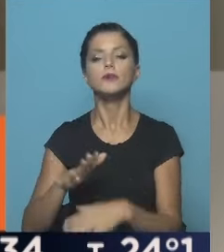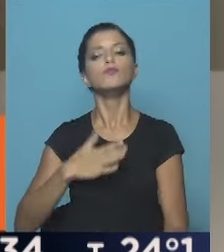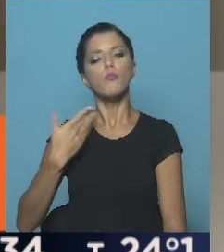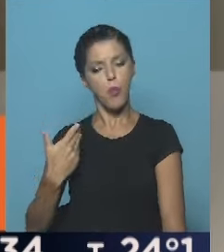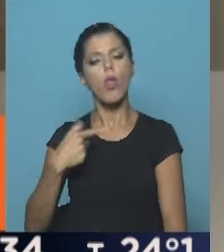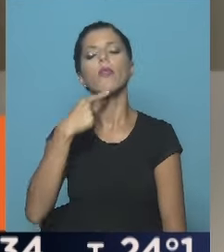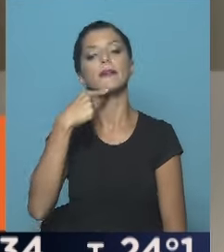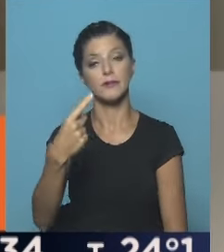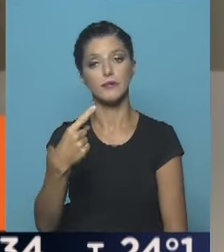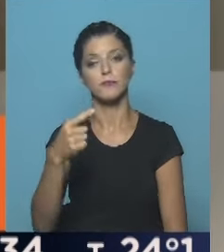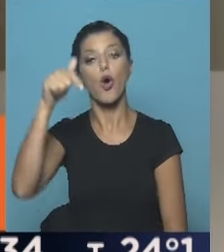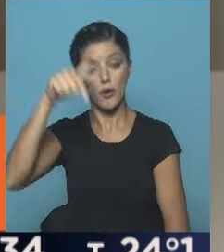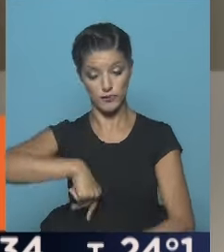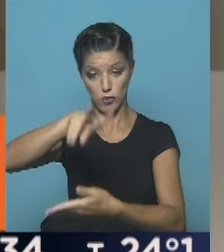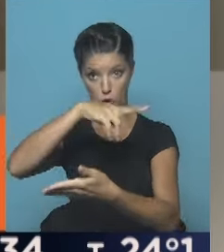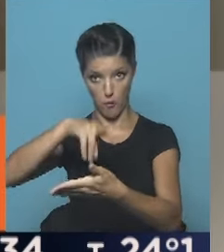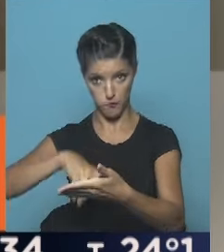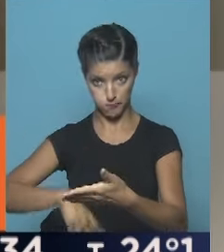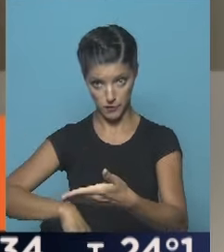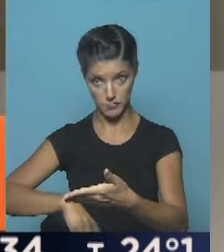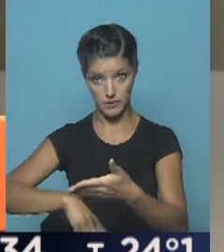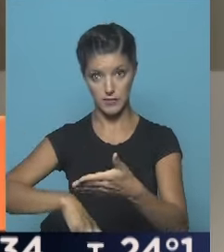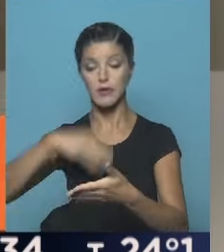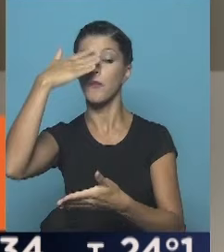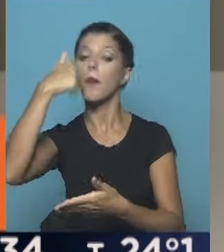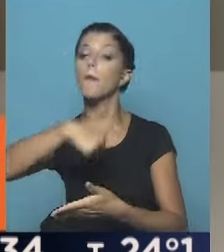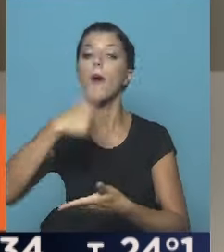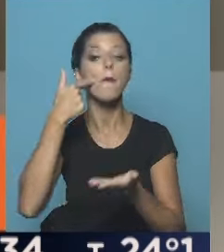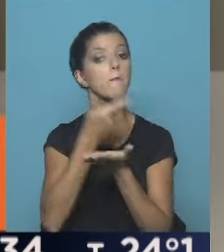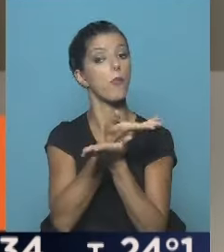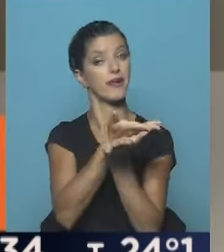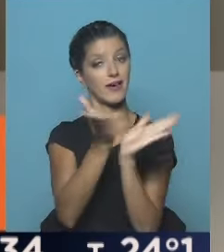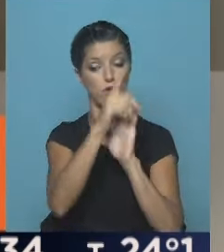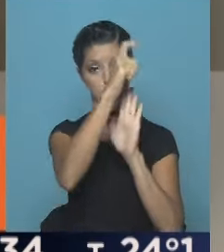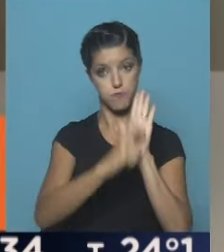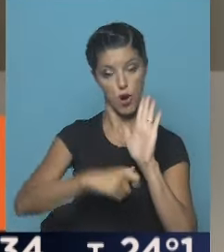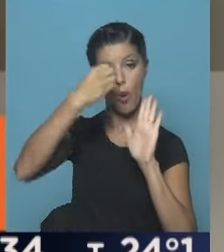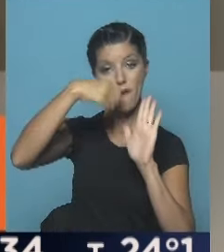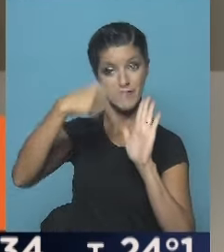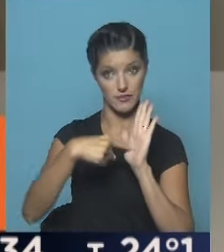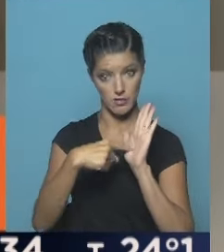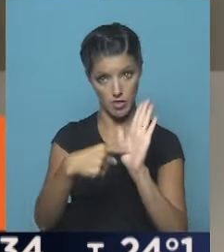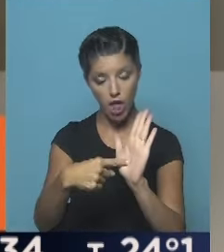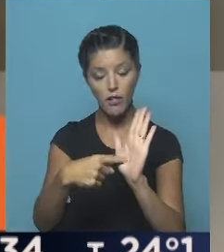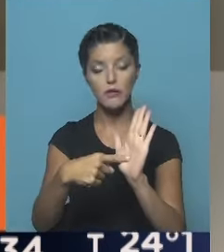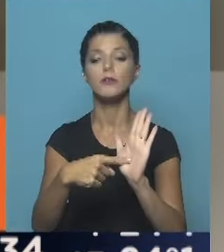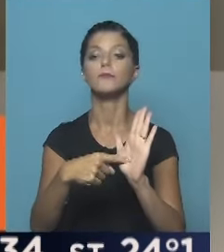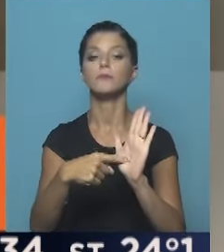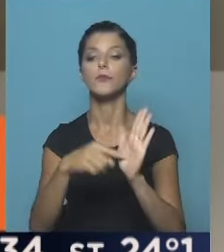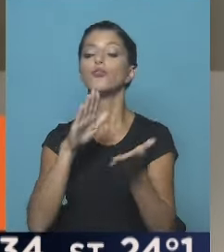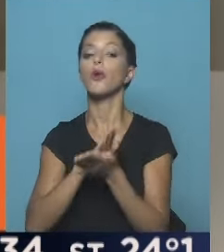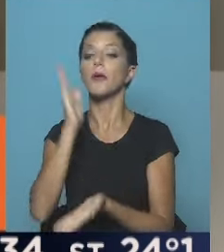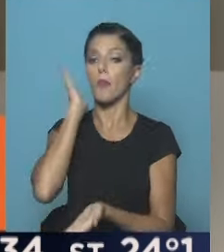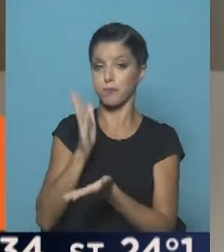la lectura de este comunicado y la publicación de las aclaratorias y correcciones respectivas de las